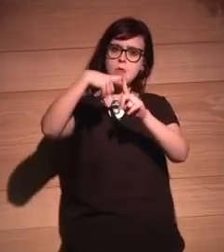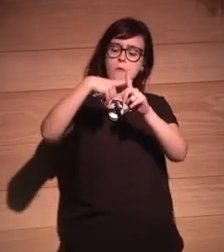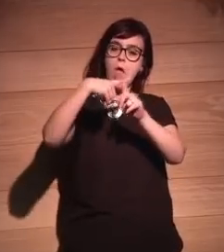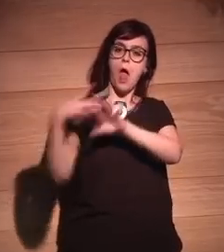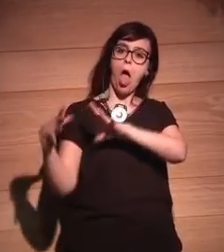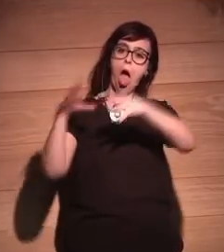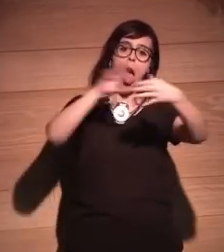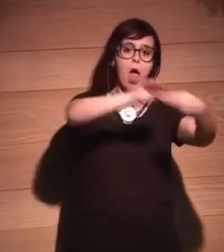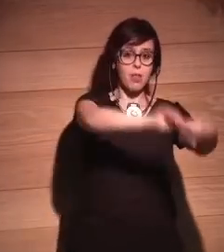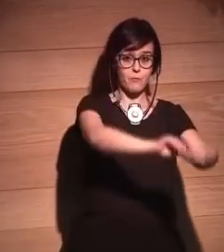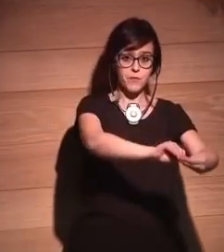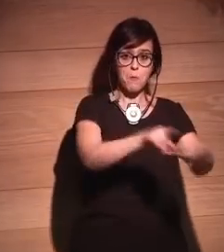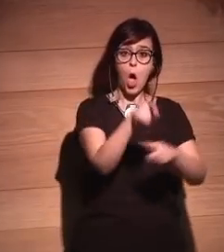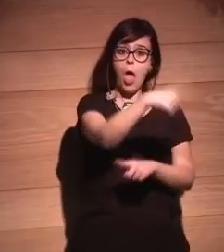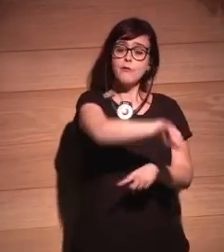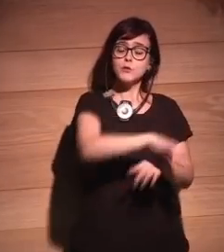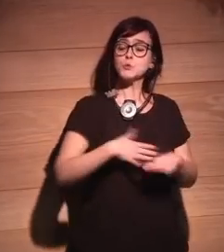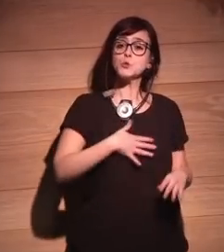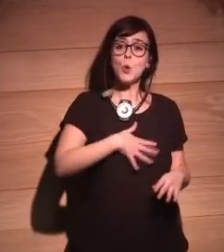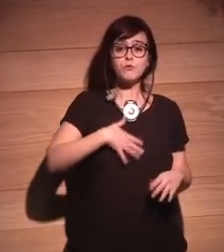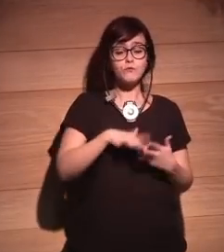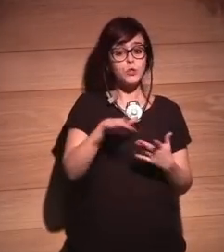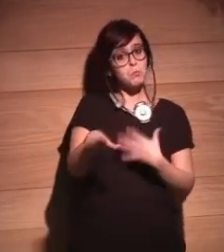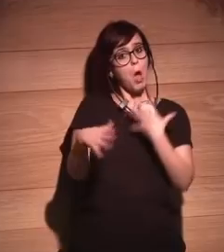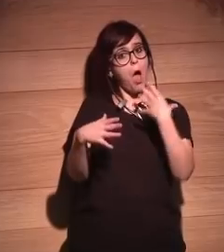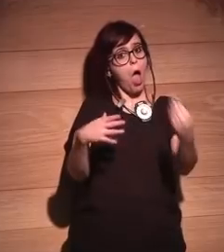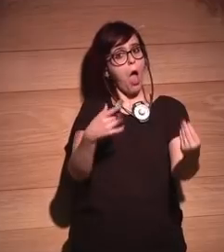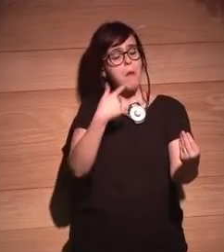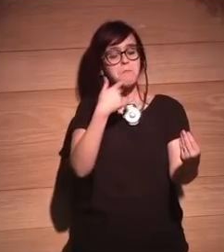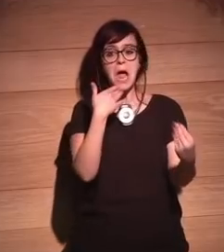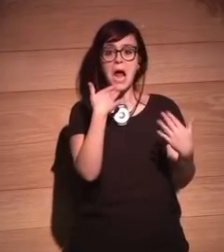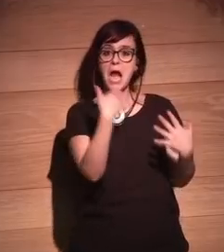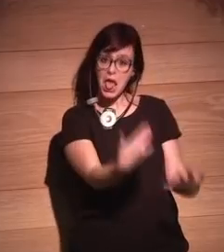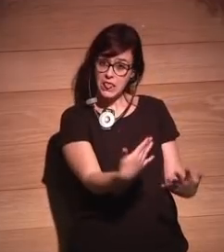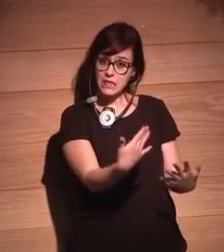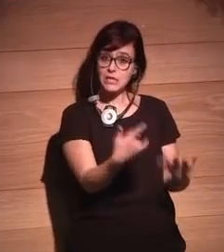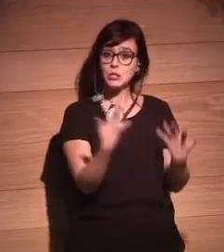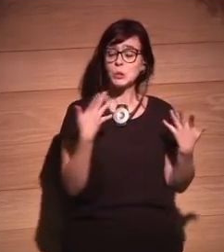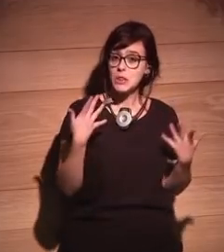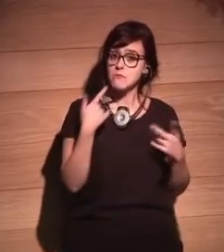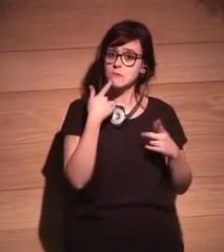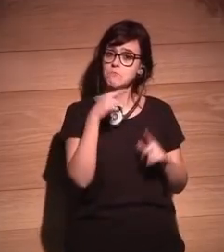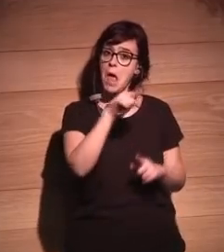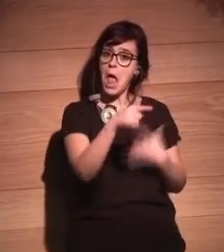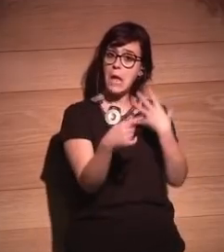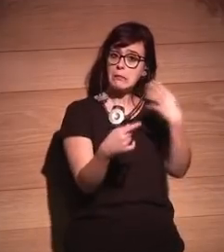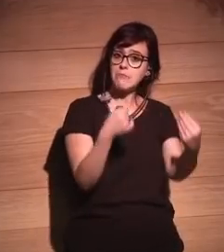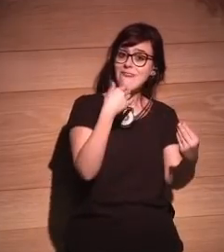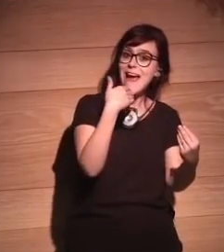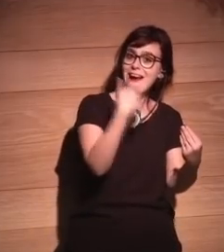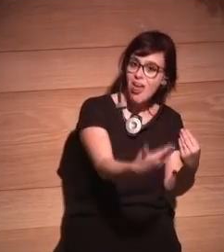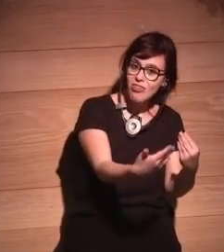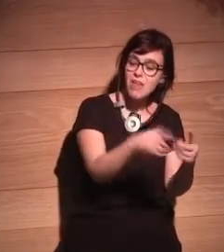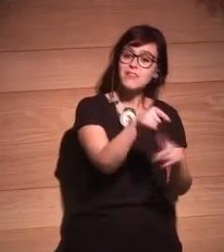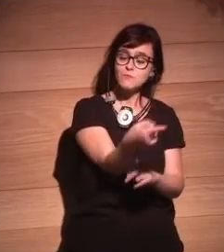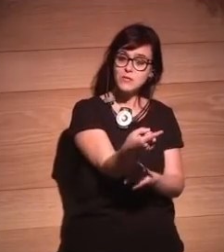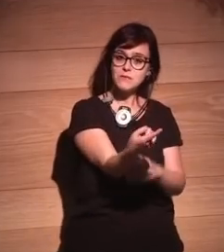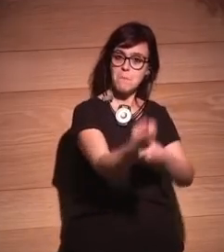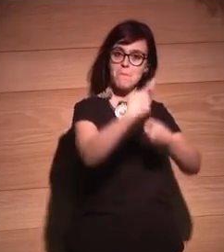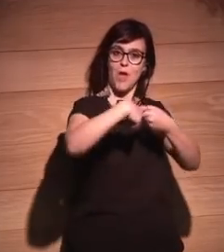luego estarán satisfechos, mostrarán su agradecimiento. Y si hay agradecimiento, habrá esta implicación por parte de los lectores,